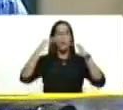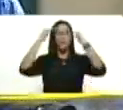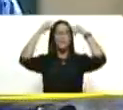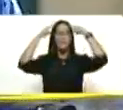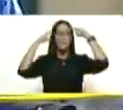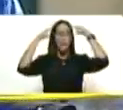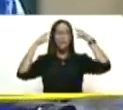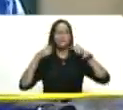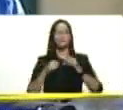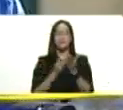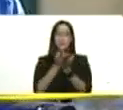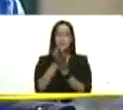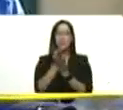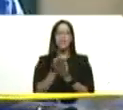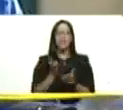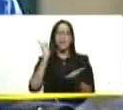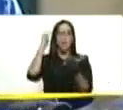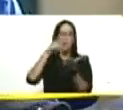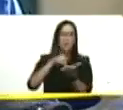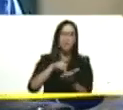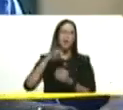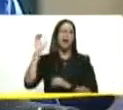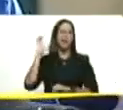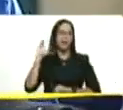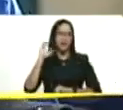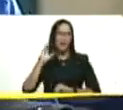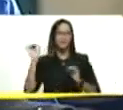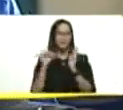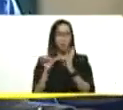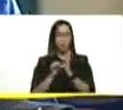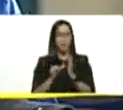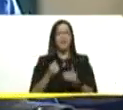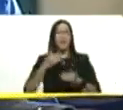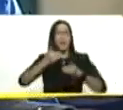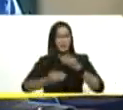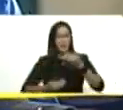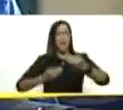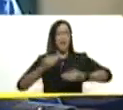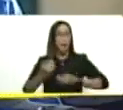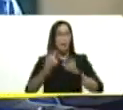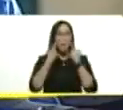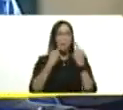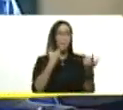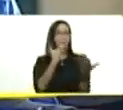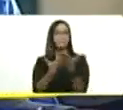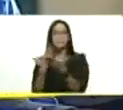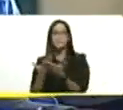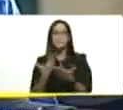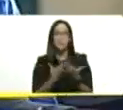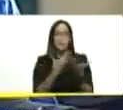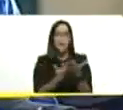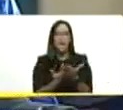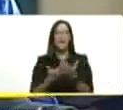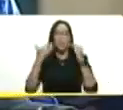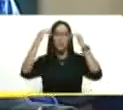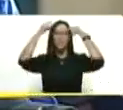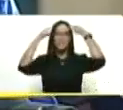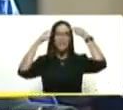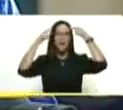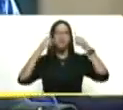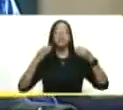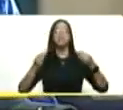Chávez, hemos venido a Caracas, donde a cada paso hemos visto palpar al comandante Chávez,